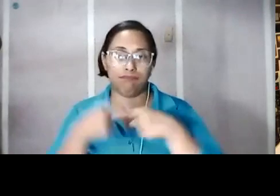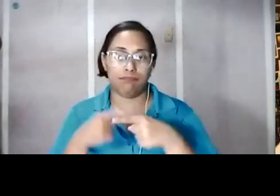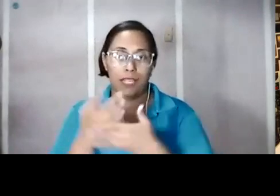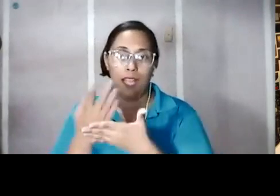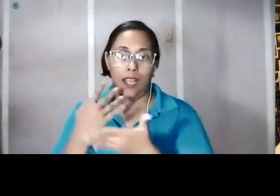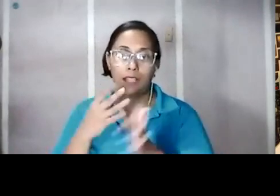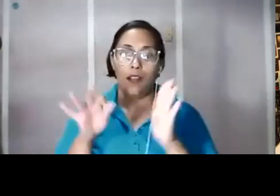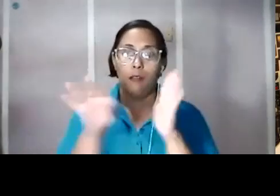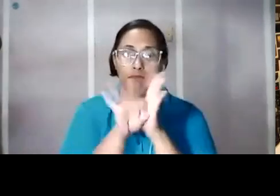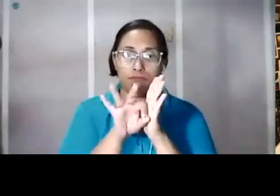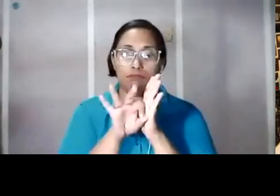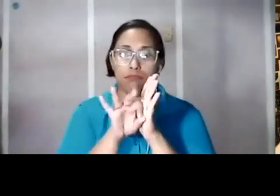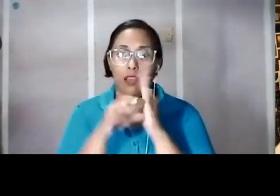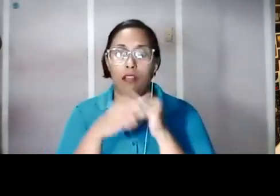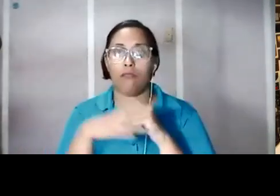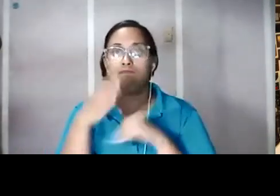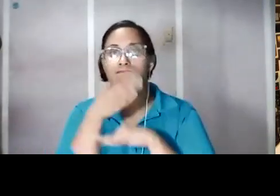una mayor